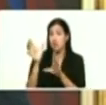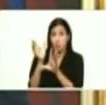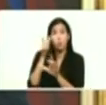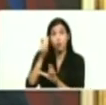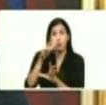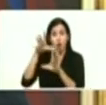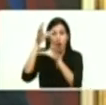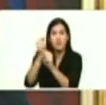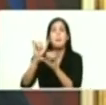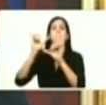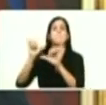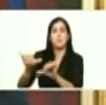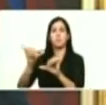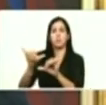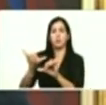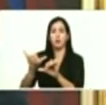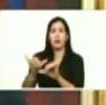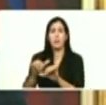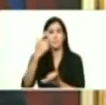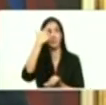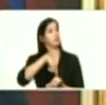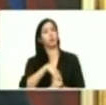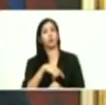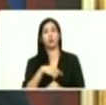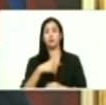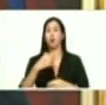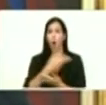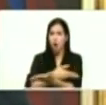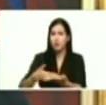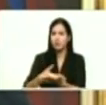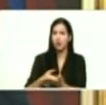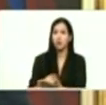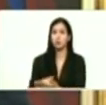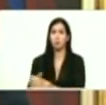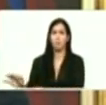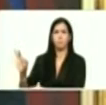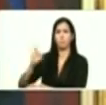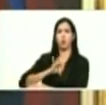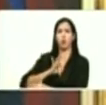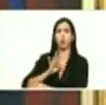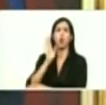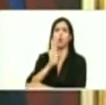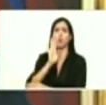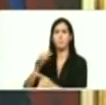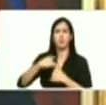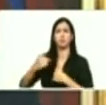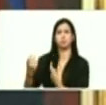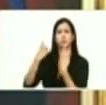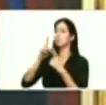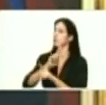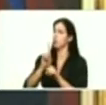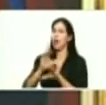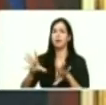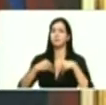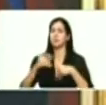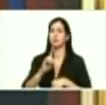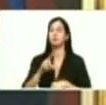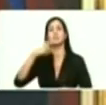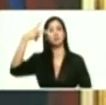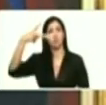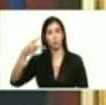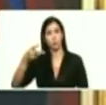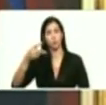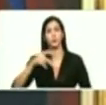dejar que nadie corrompa a un compañero aquí a un compañero allá para poder avanzar en segundo lugar ¿verdad?